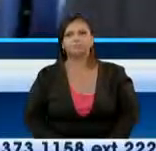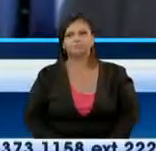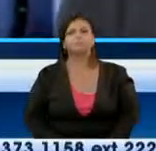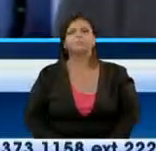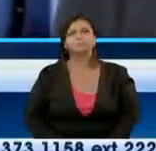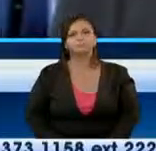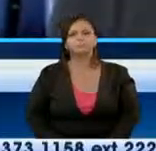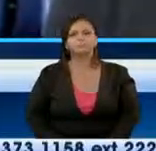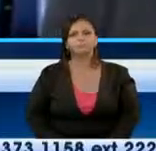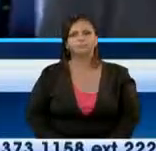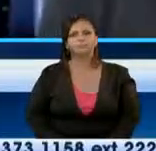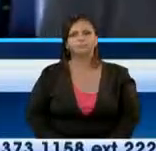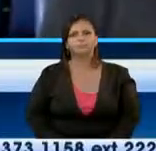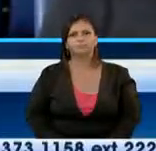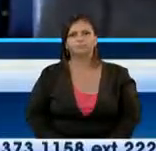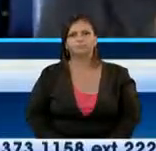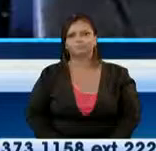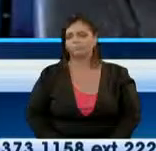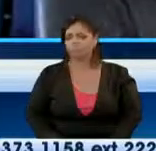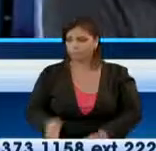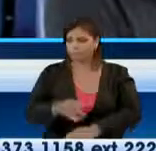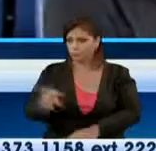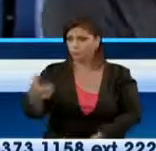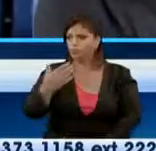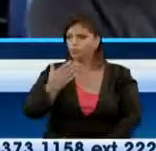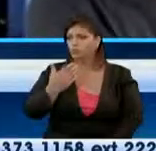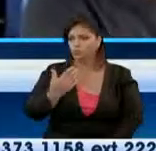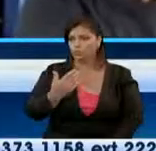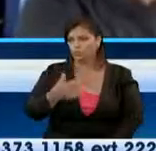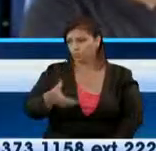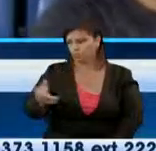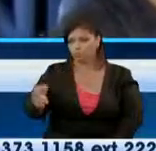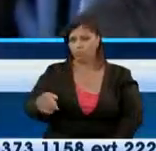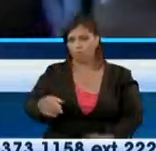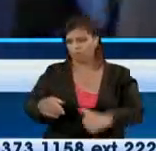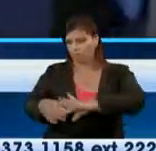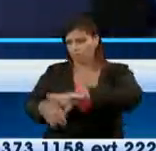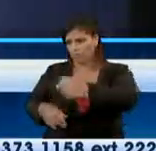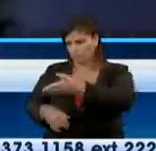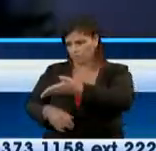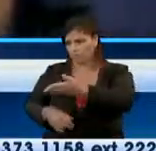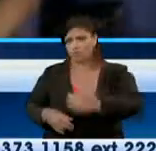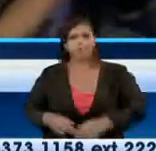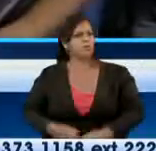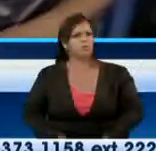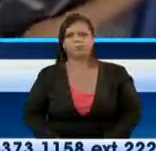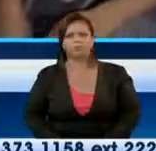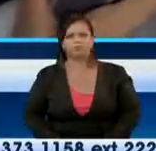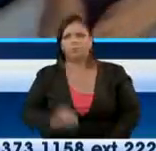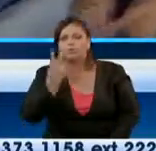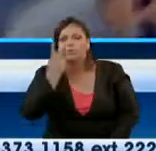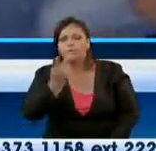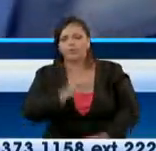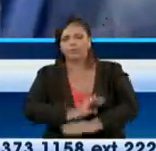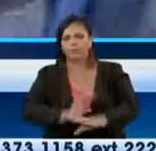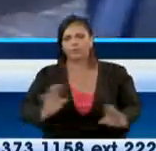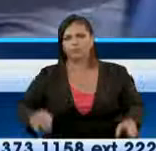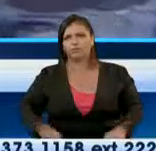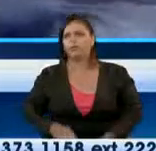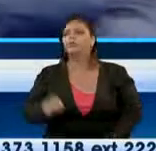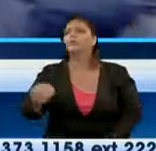pico, correcto. ¿Usted ha sido víctima? No. ¿Solo ha visto? Solo ha visto. Ahora, cuando usted ve, ¿qué hace? ¿Cuál es su reacción?